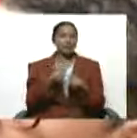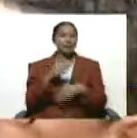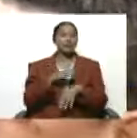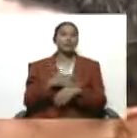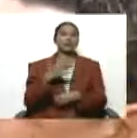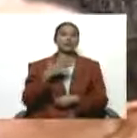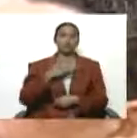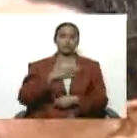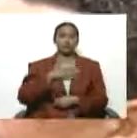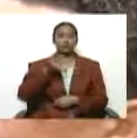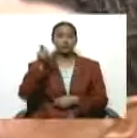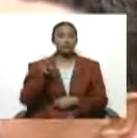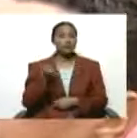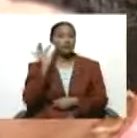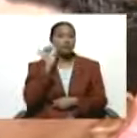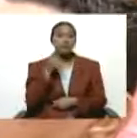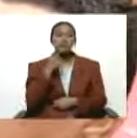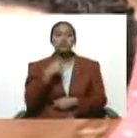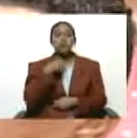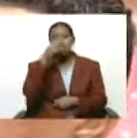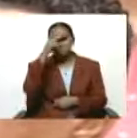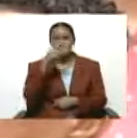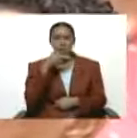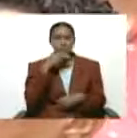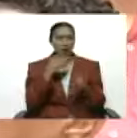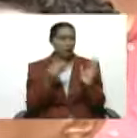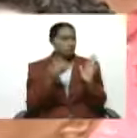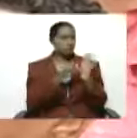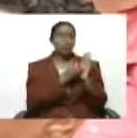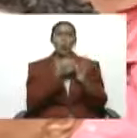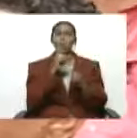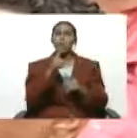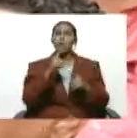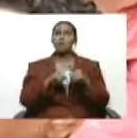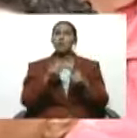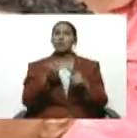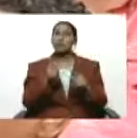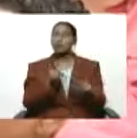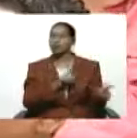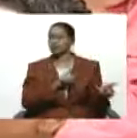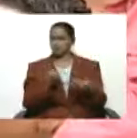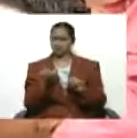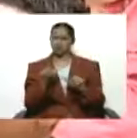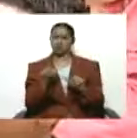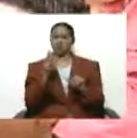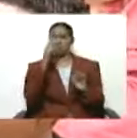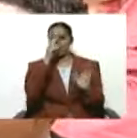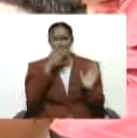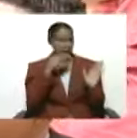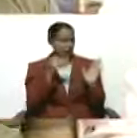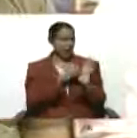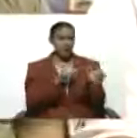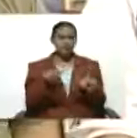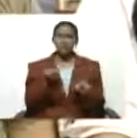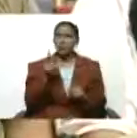a registrar en mi 1x10 y ya él estaba en un 1x10 y él no sabía.